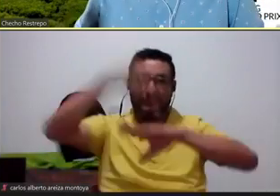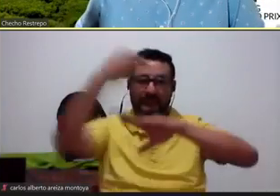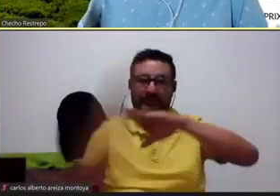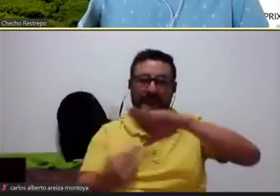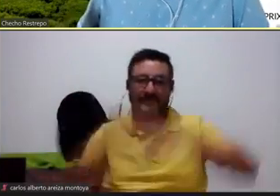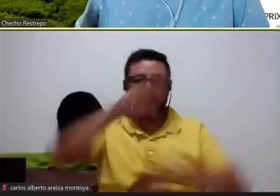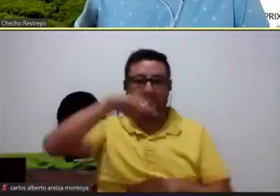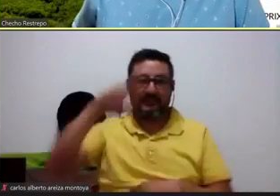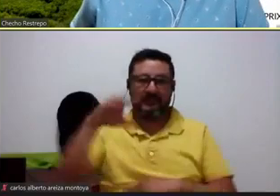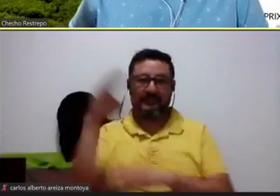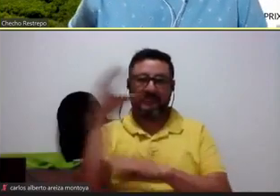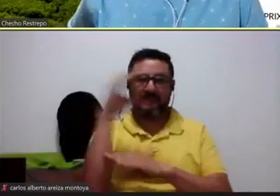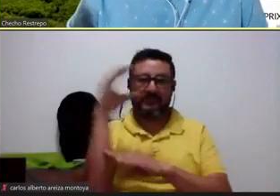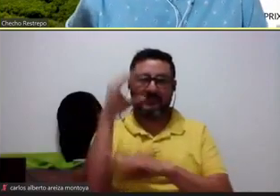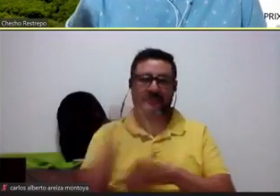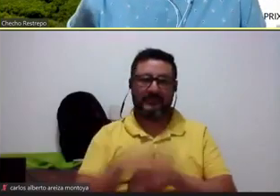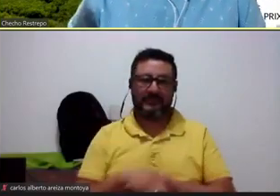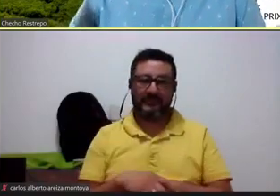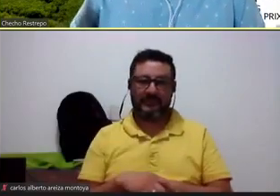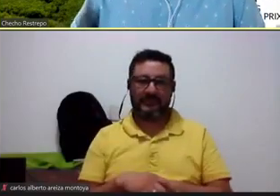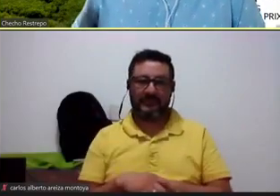de Colombia. Sebas,